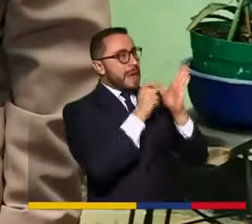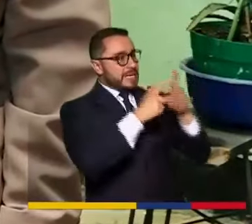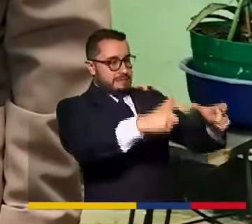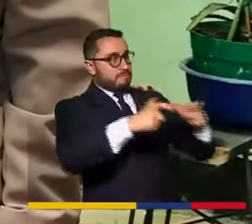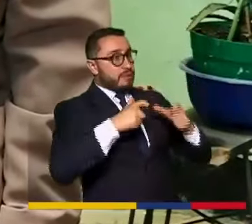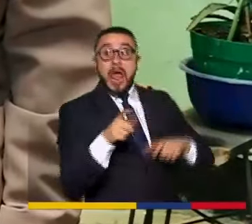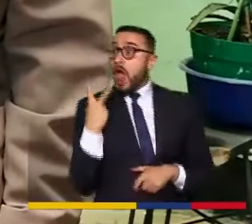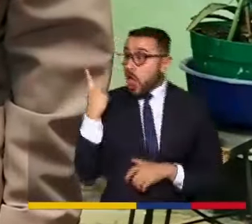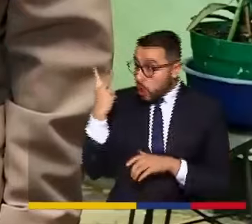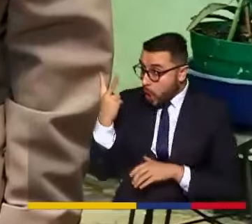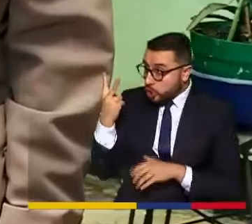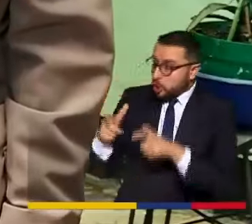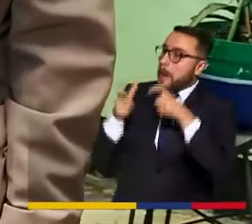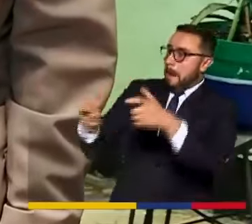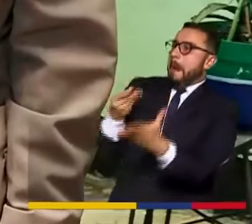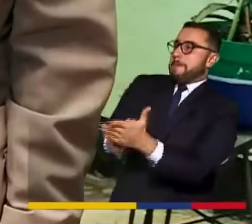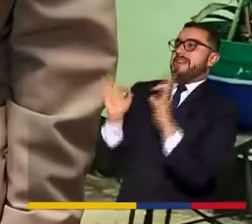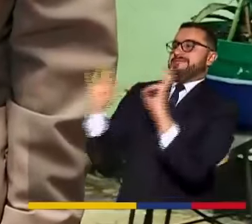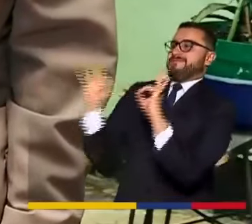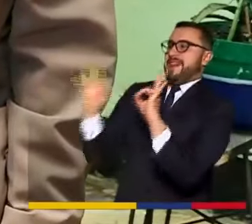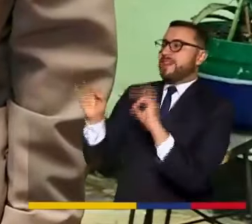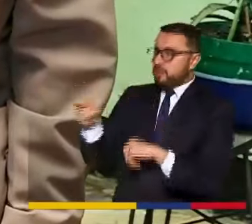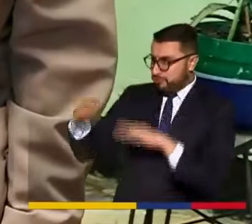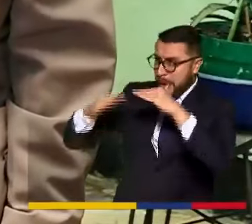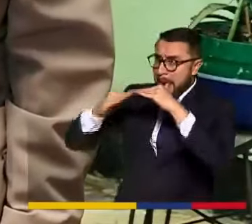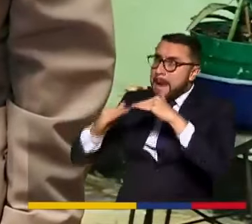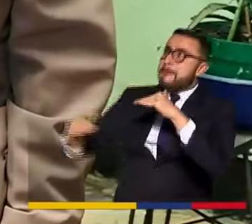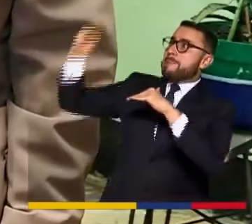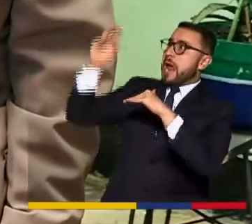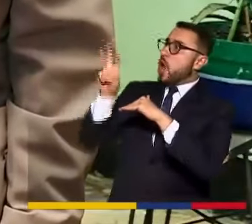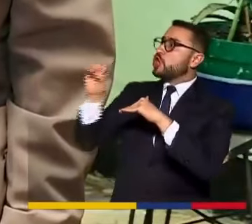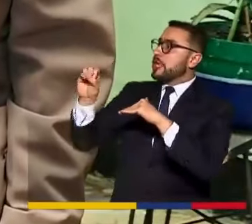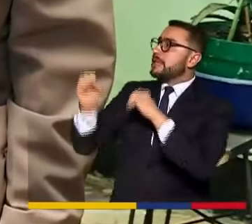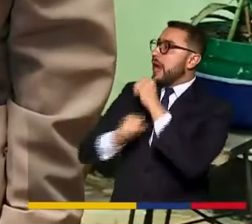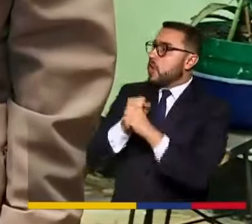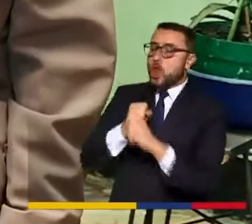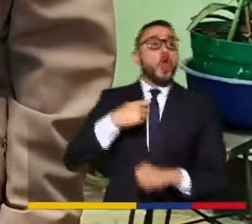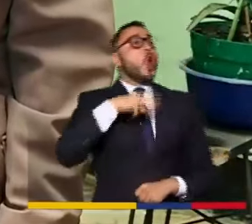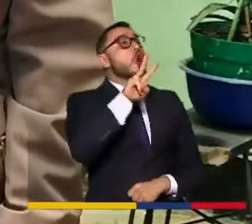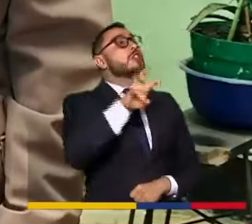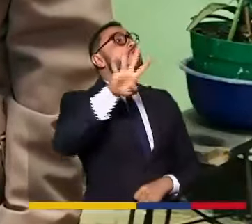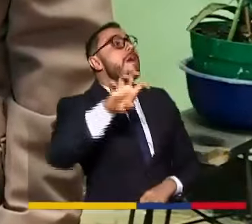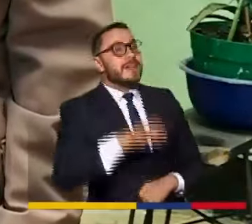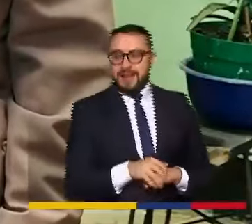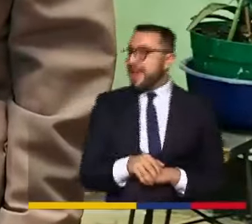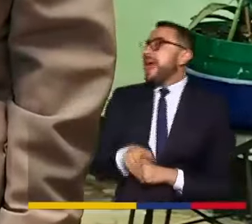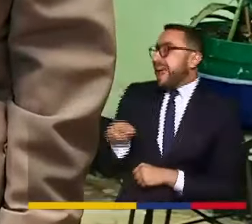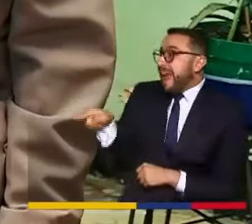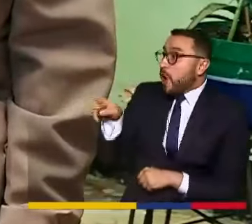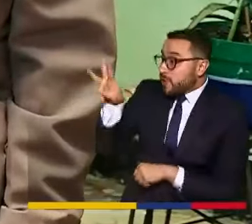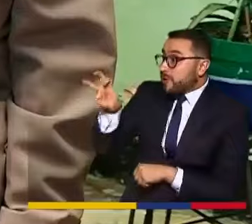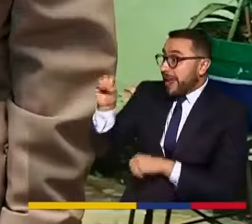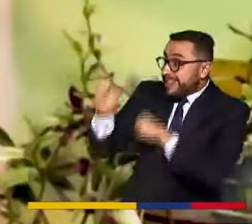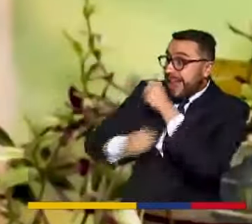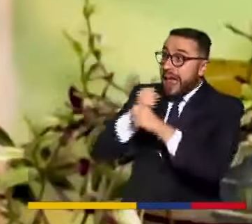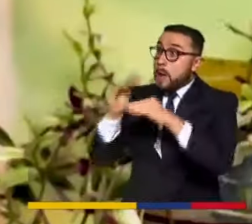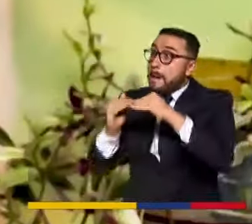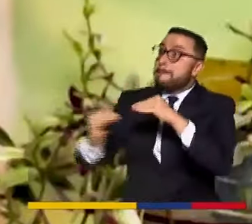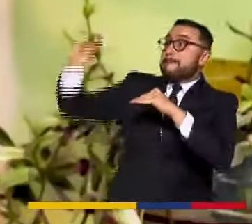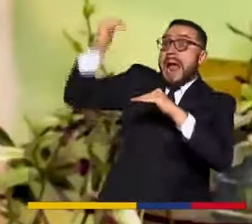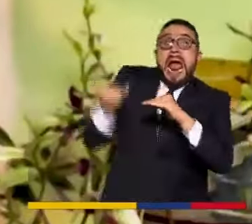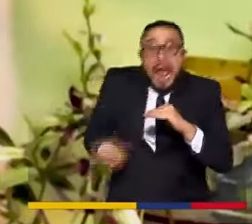bonos dos pagos excelente porque usted tiene más de 80 años y desde ya los mayores de años